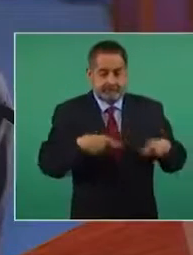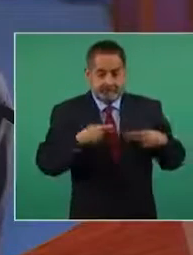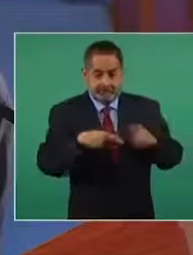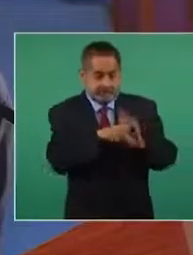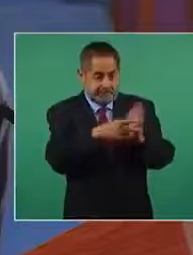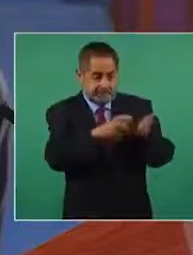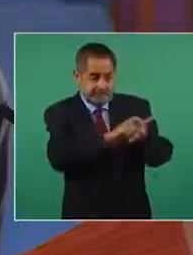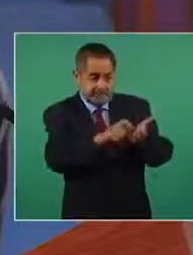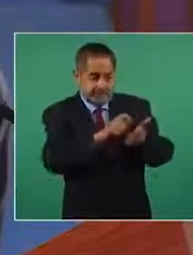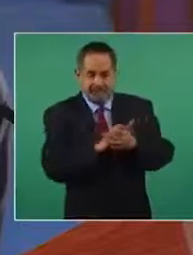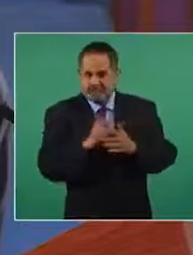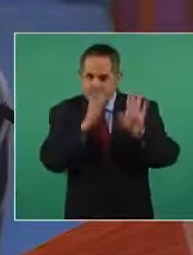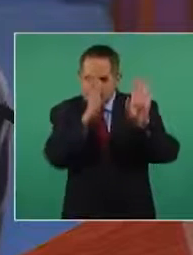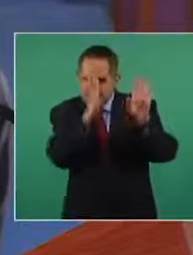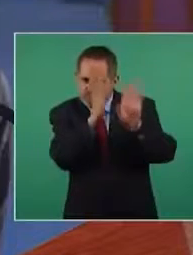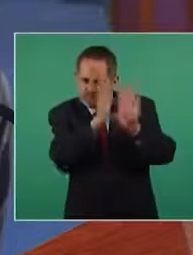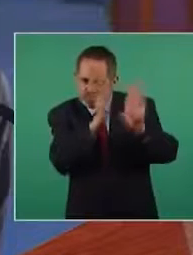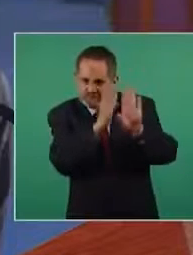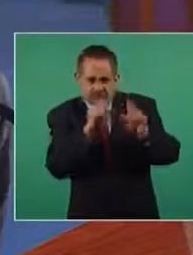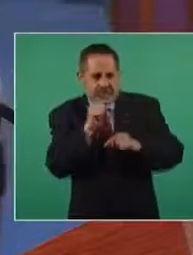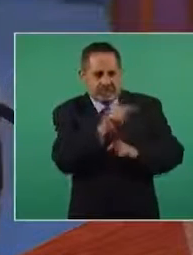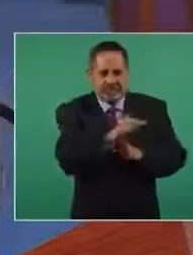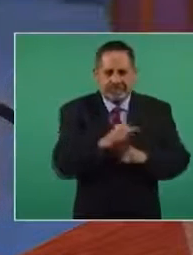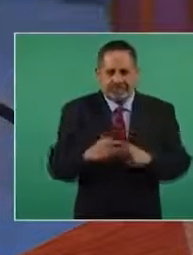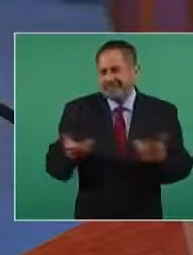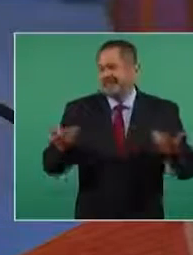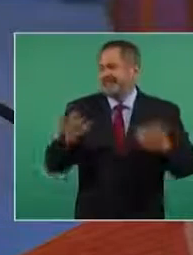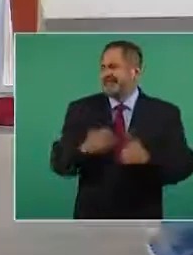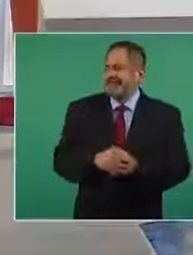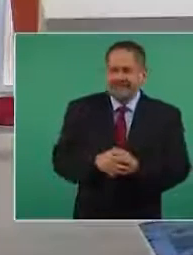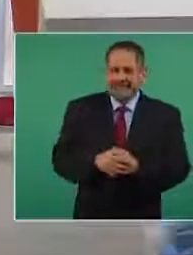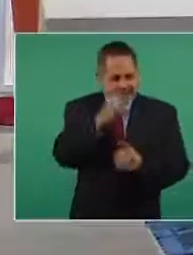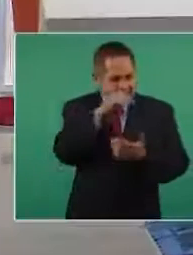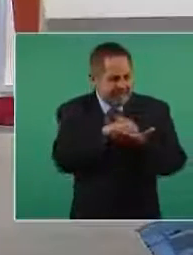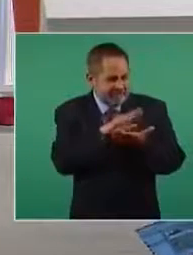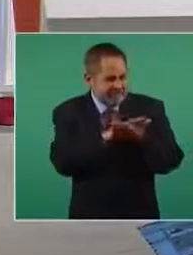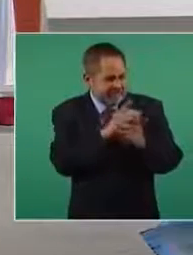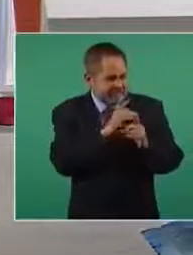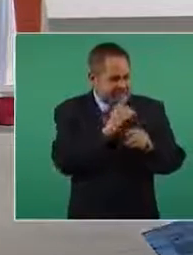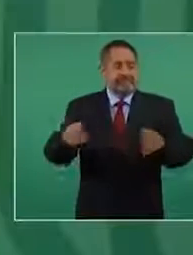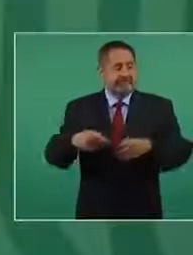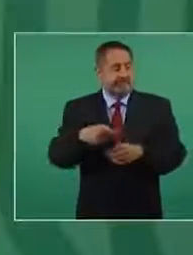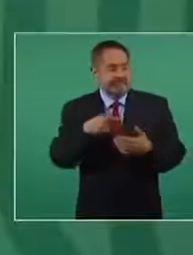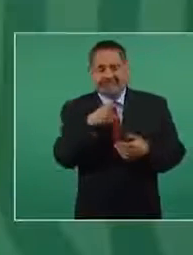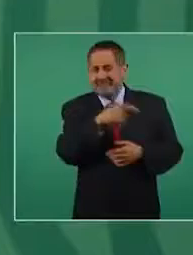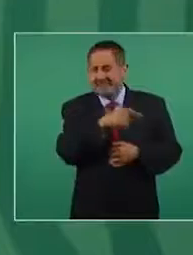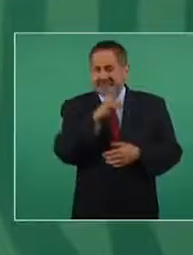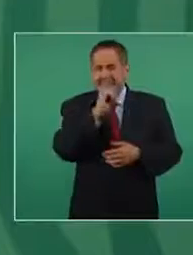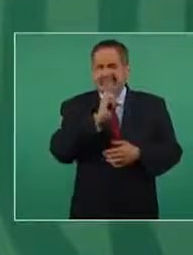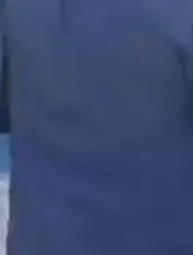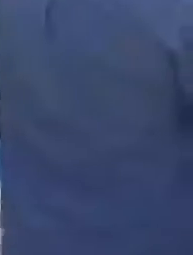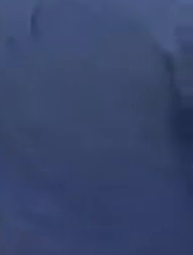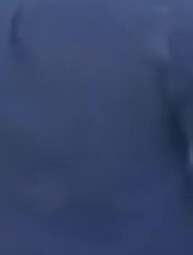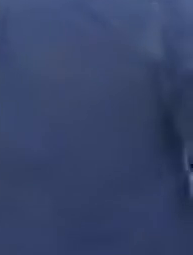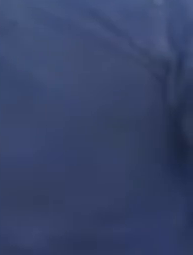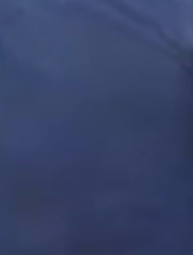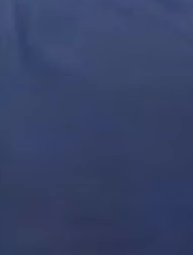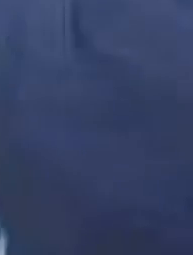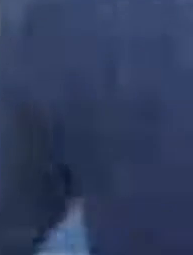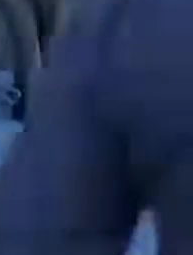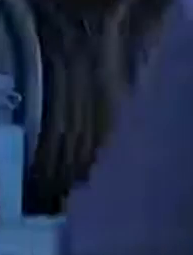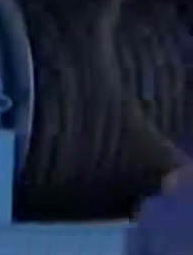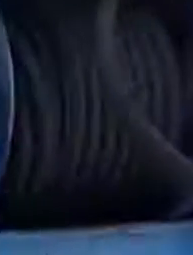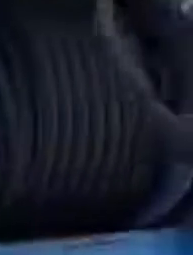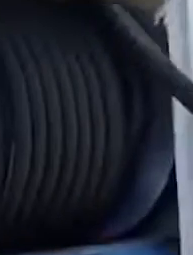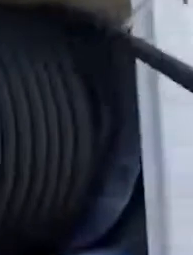la autoridad para conseguirlo. Para ello, antes es necesario tener muy claro cuál es la razón de la escalada de precio en el gas. Se argumenta que actualmente